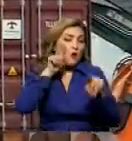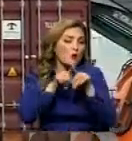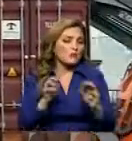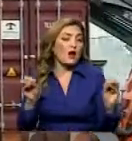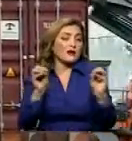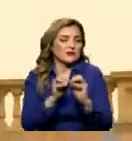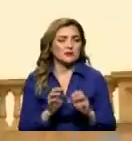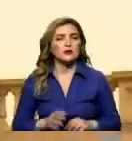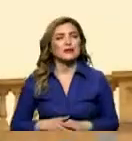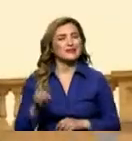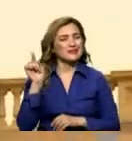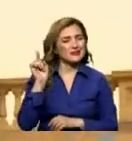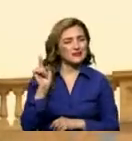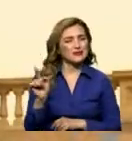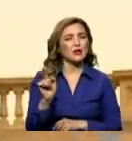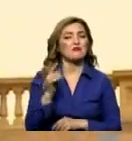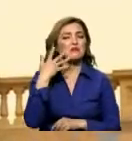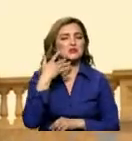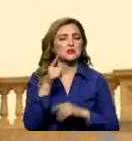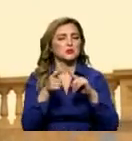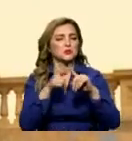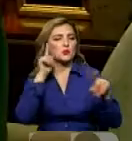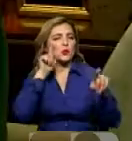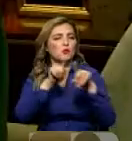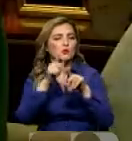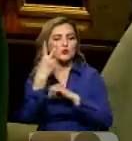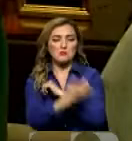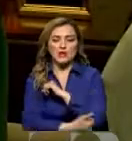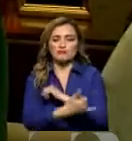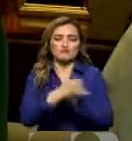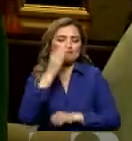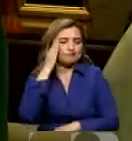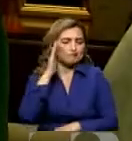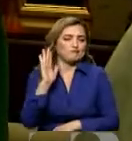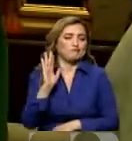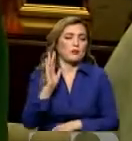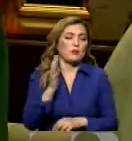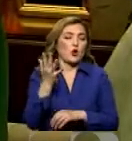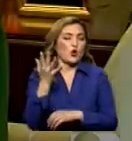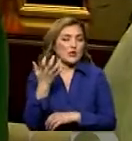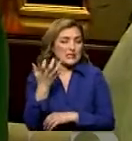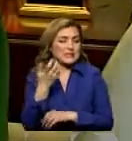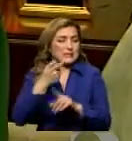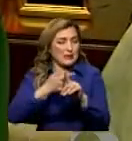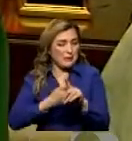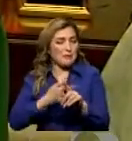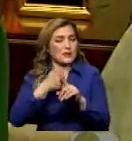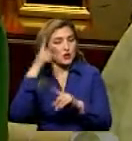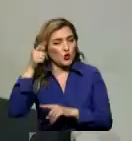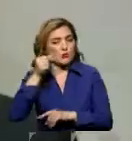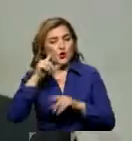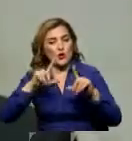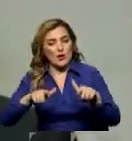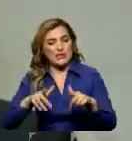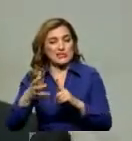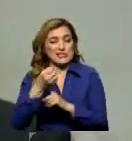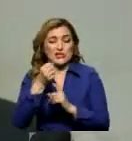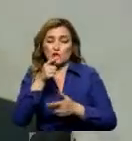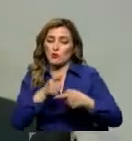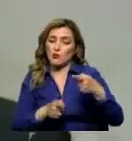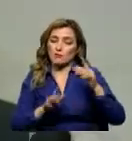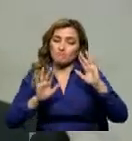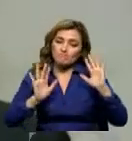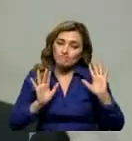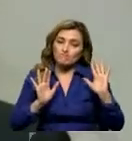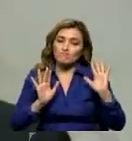de cuándo se podría definir el acuerdo comercial bilateral y añadió que de no lograrlo en los 15 meses que le quedan al gobierno de Lenín Moreno, al